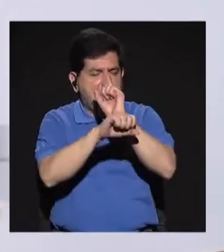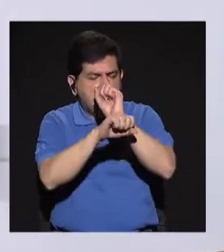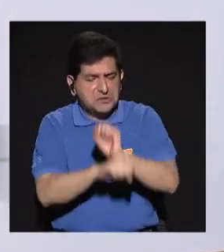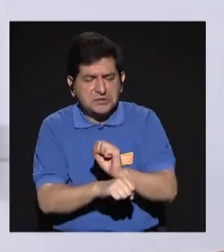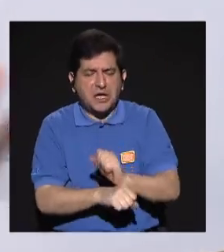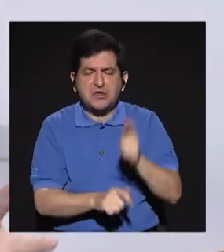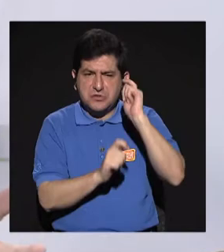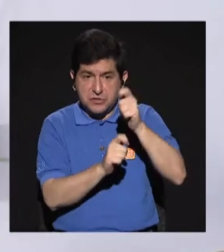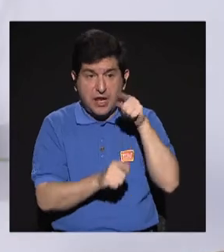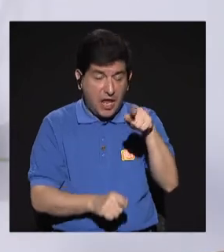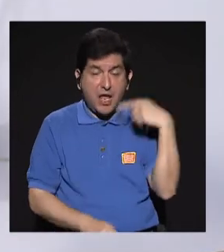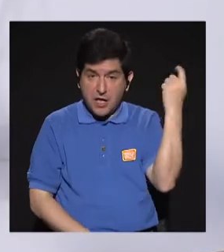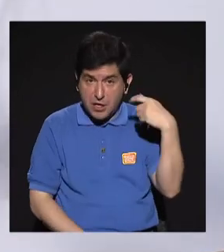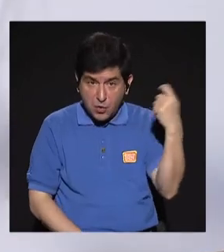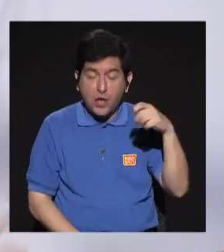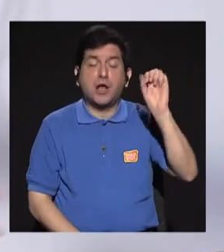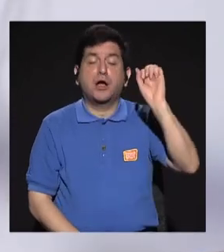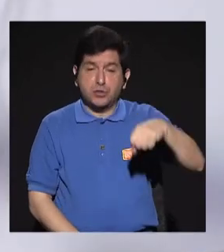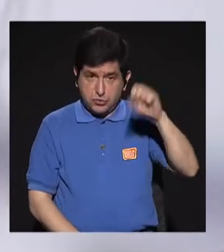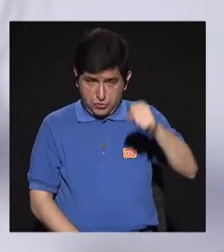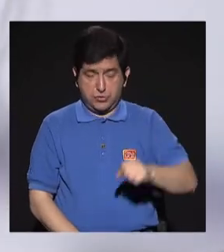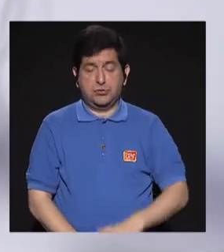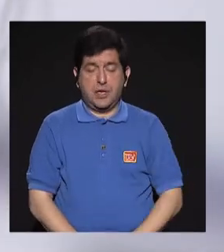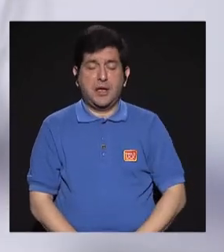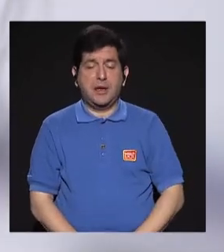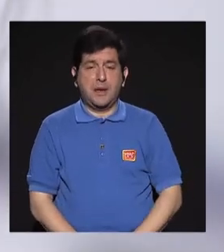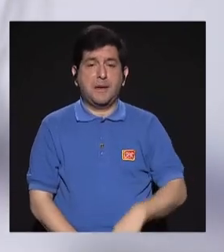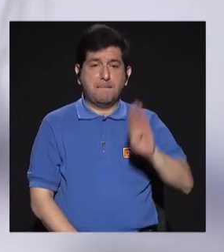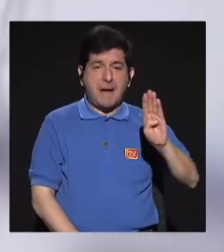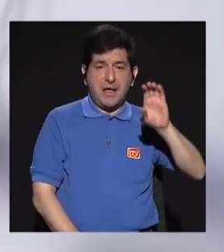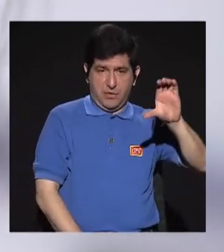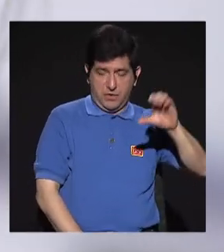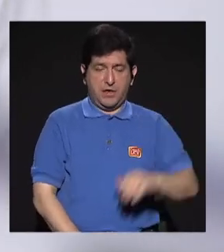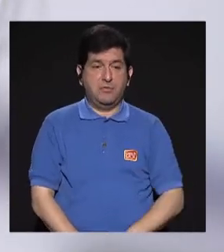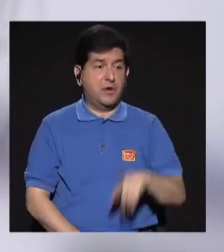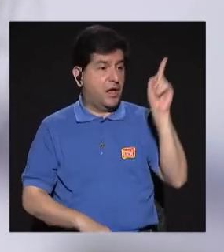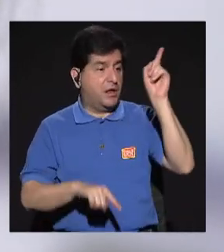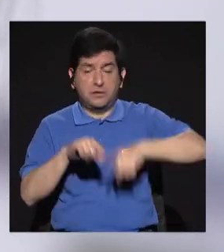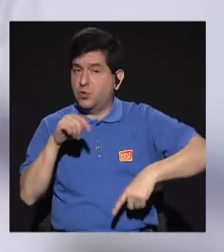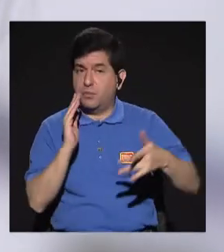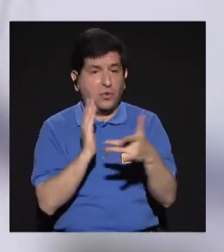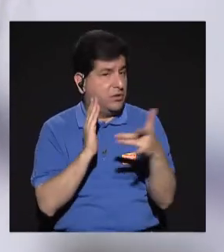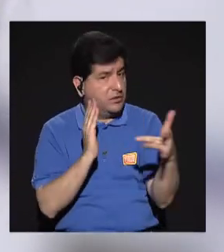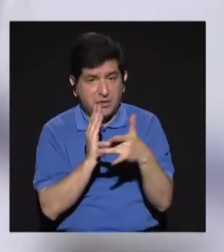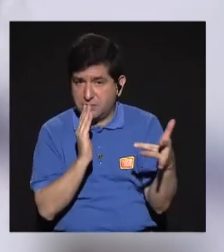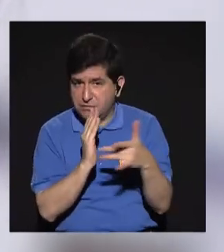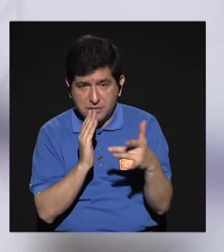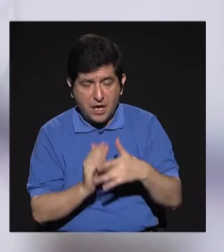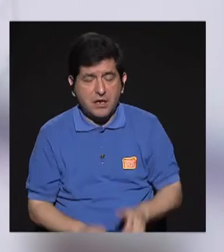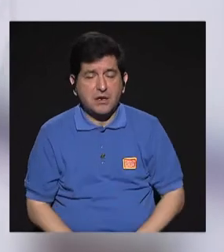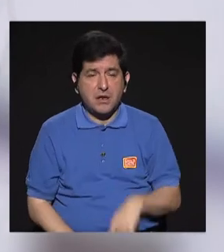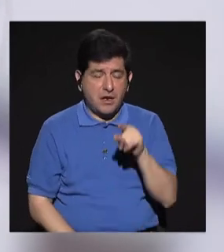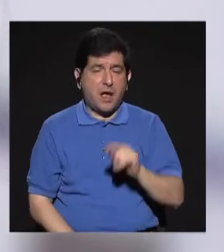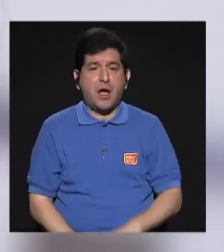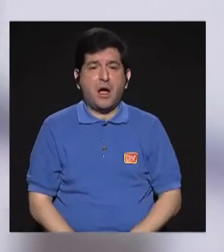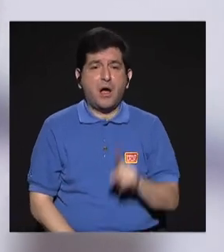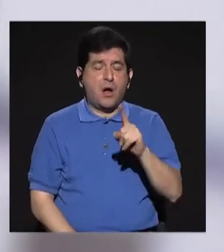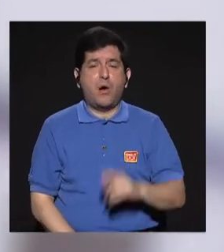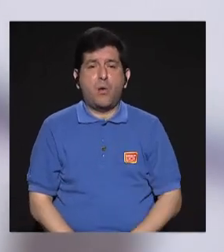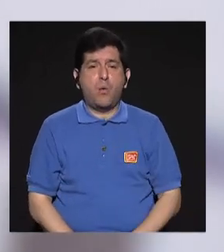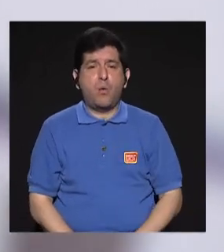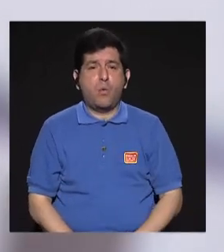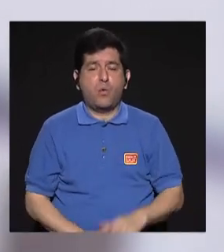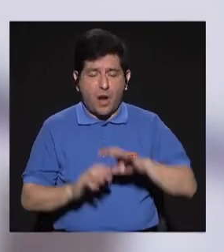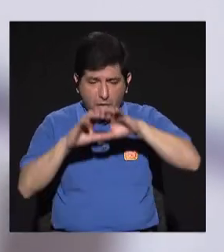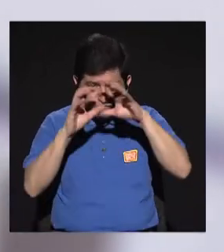escultura guanacaste propiamente la valla de culebra entonces no se podía usar la técnica de sacar un molde como se le